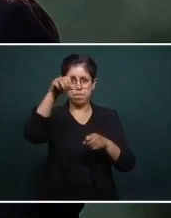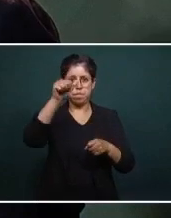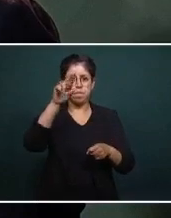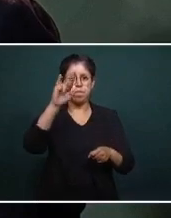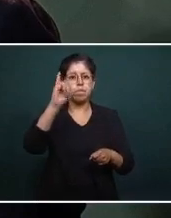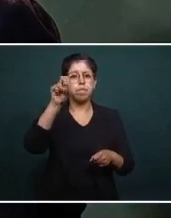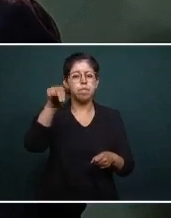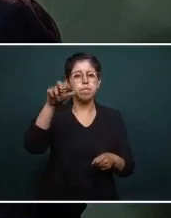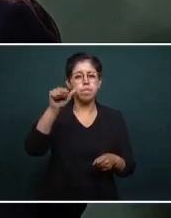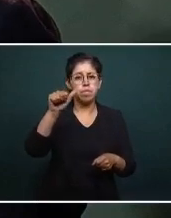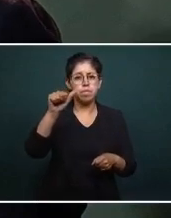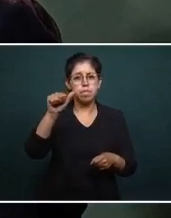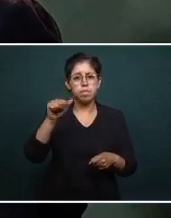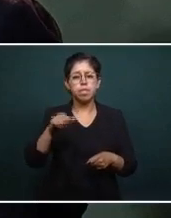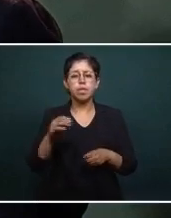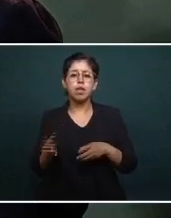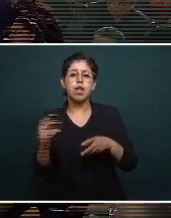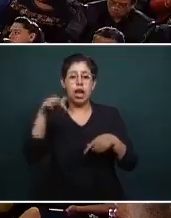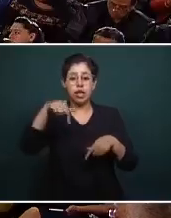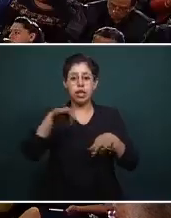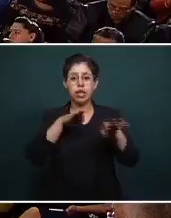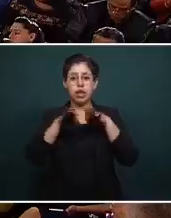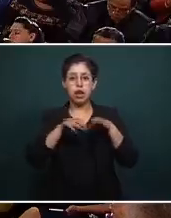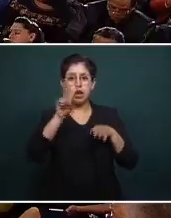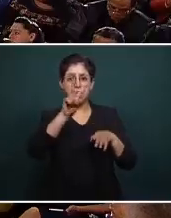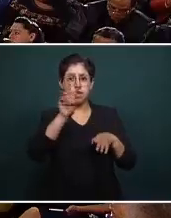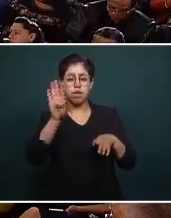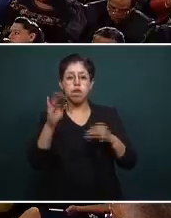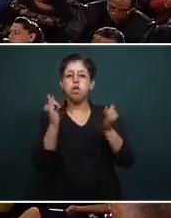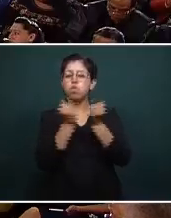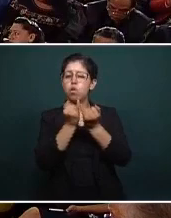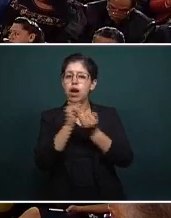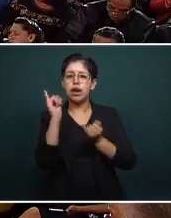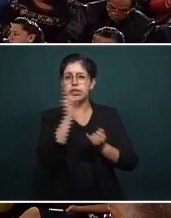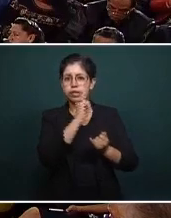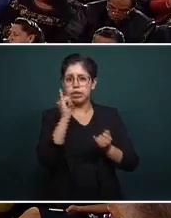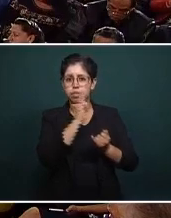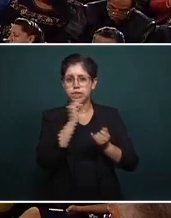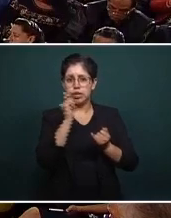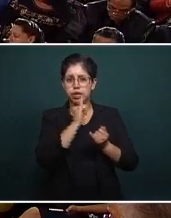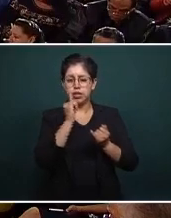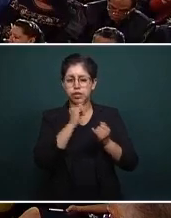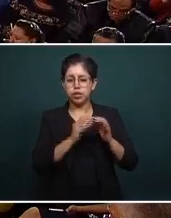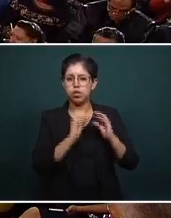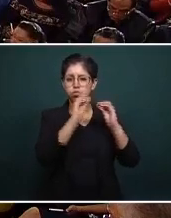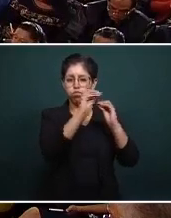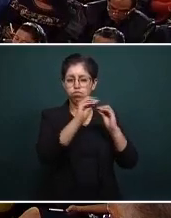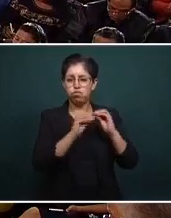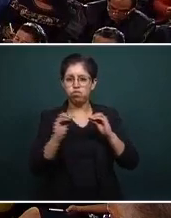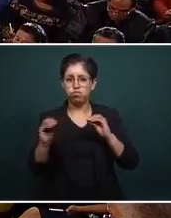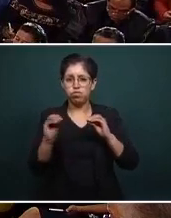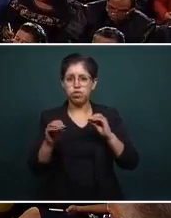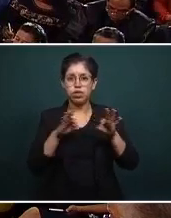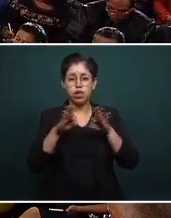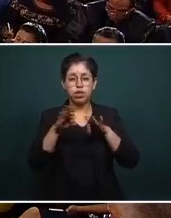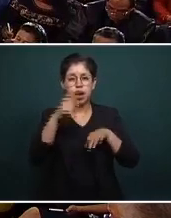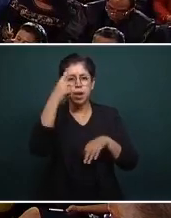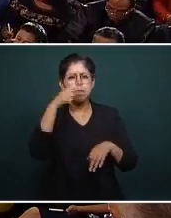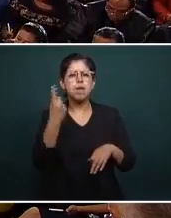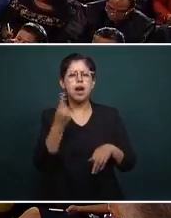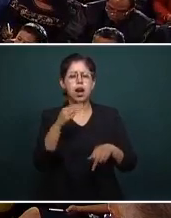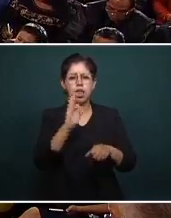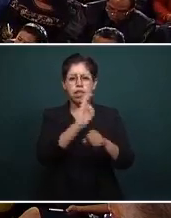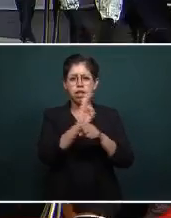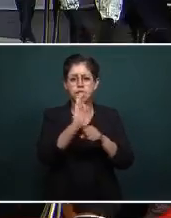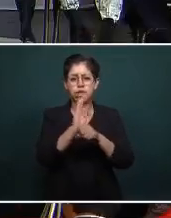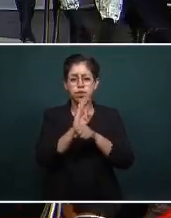Valle de Bravo y en Ixtapa de la Sal. Y adicional a esto, podemos sumar la parte